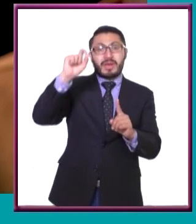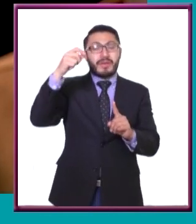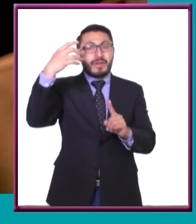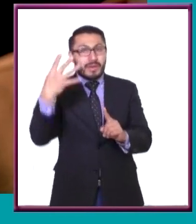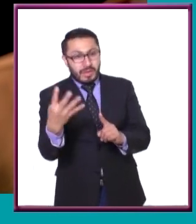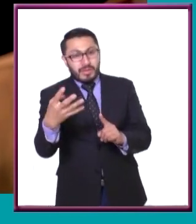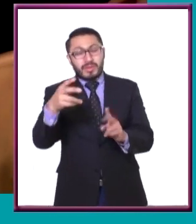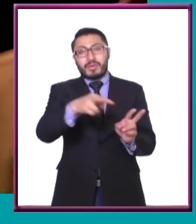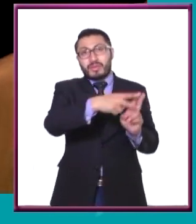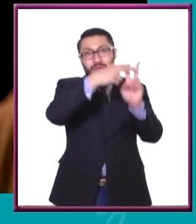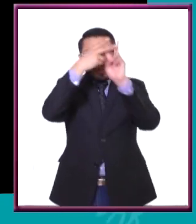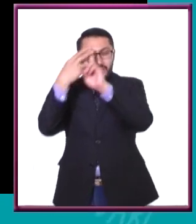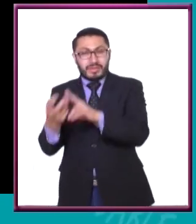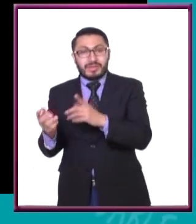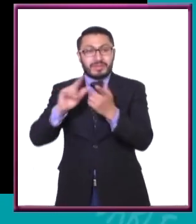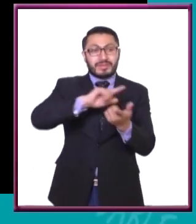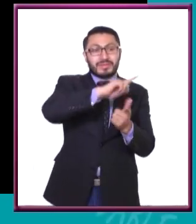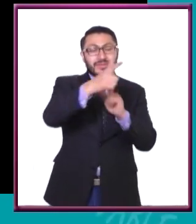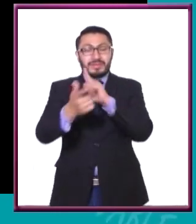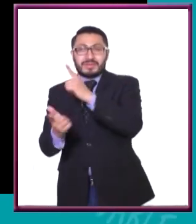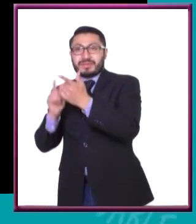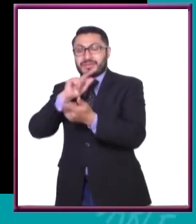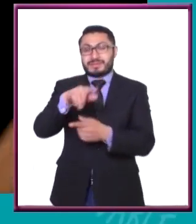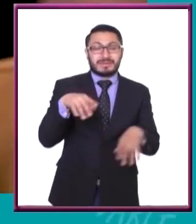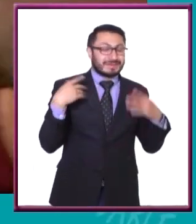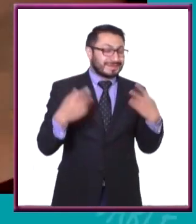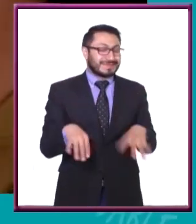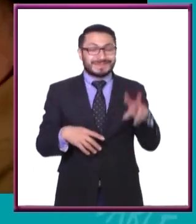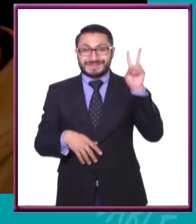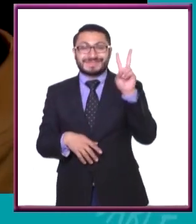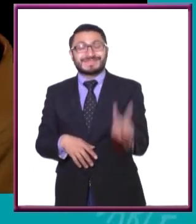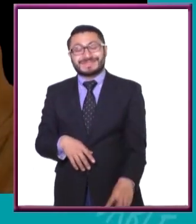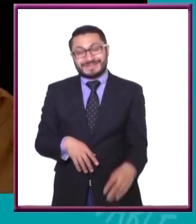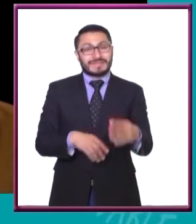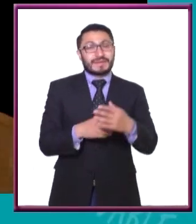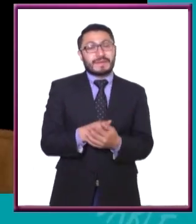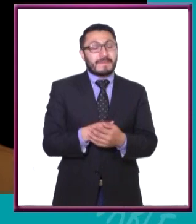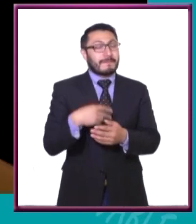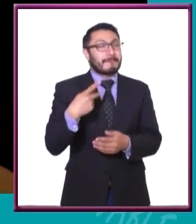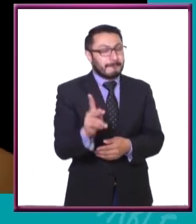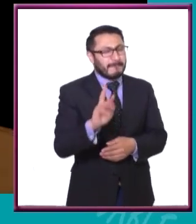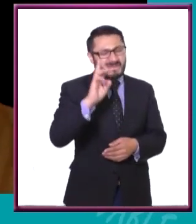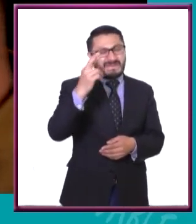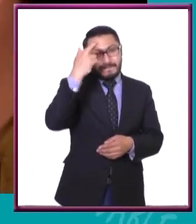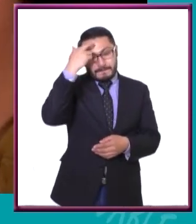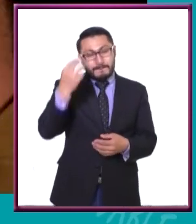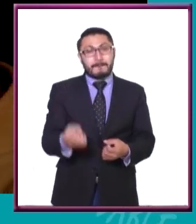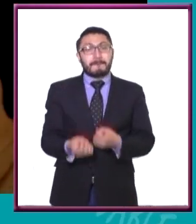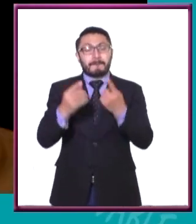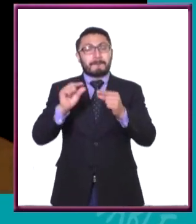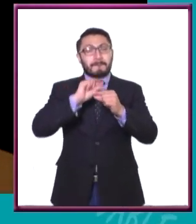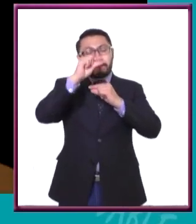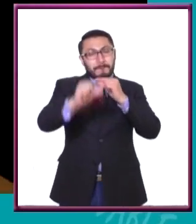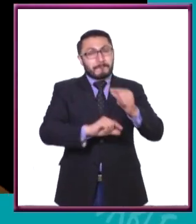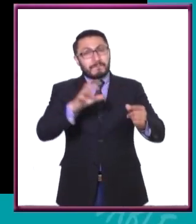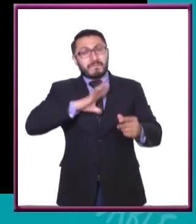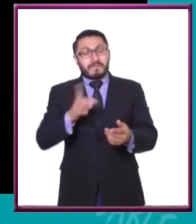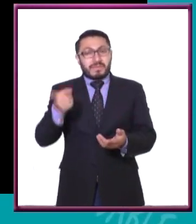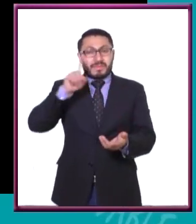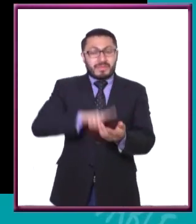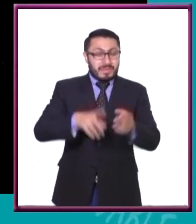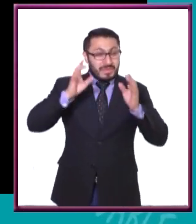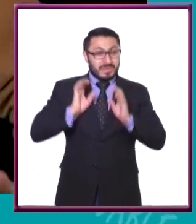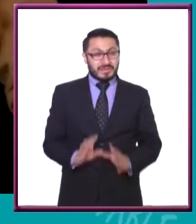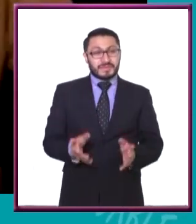la 24 estrellas en el universo. Elemental, mi querida Dismara. Oye, pero ¿te acuerdas tú cuántos átomos tenemos